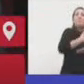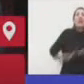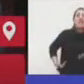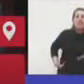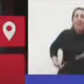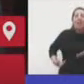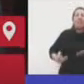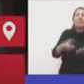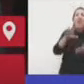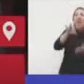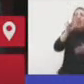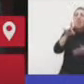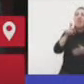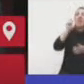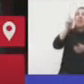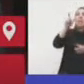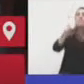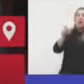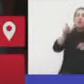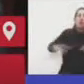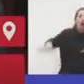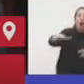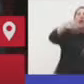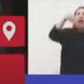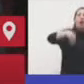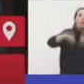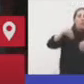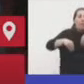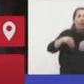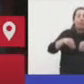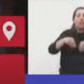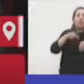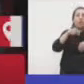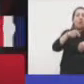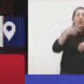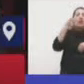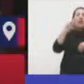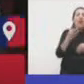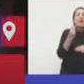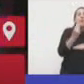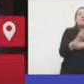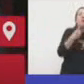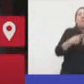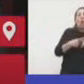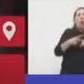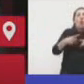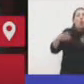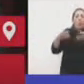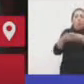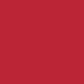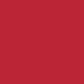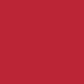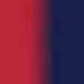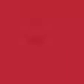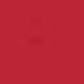muy fuerte, apuntándole directamente a la frente de los cuatro supremos integrantes de la Corte.